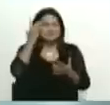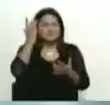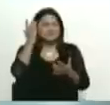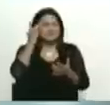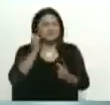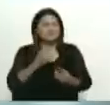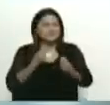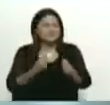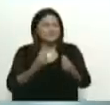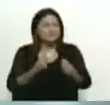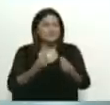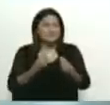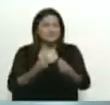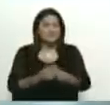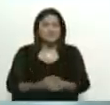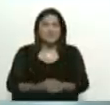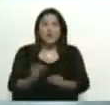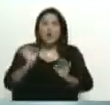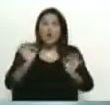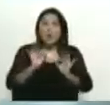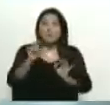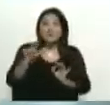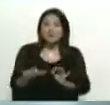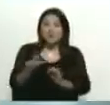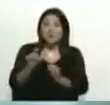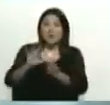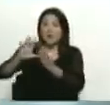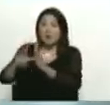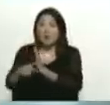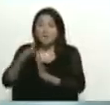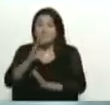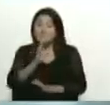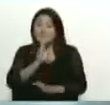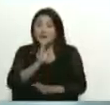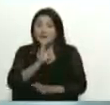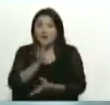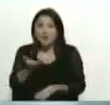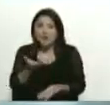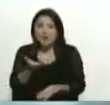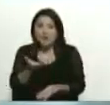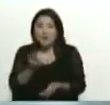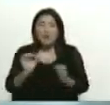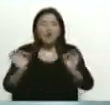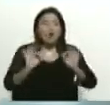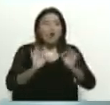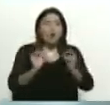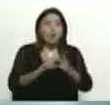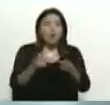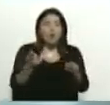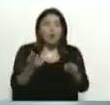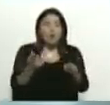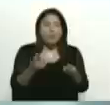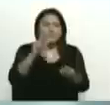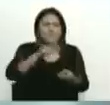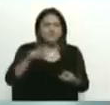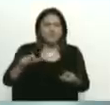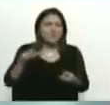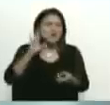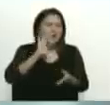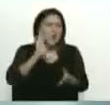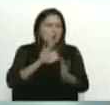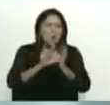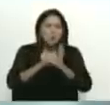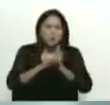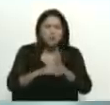preso político, un asaltante de banco, un ladrón de siete suelas, un corrupto como los que,